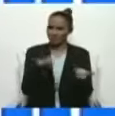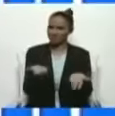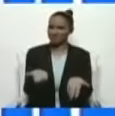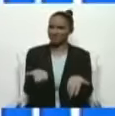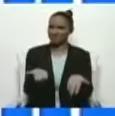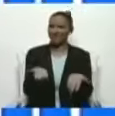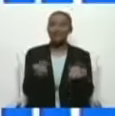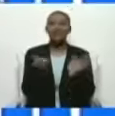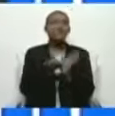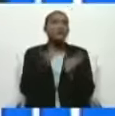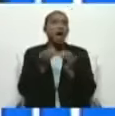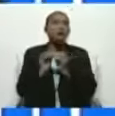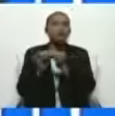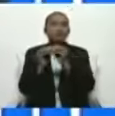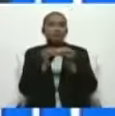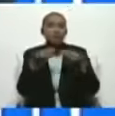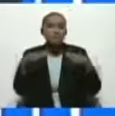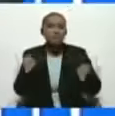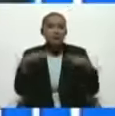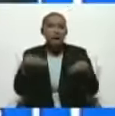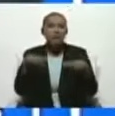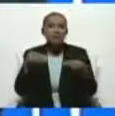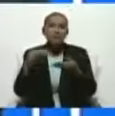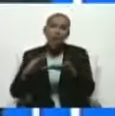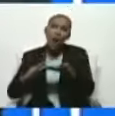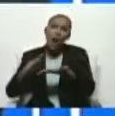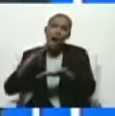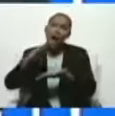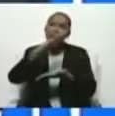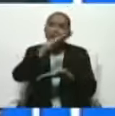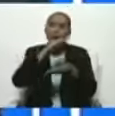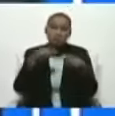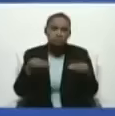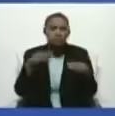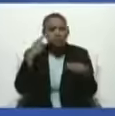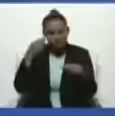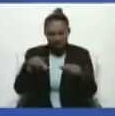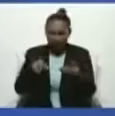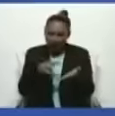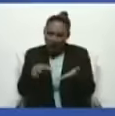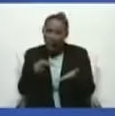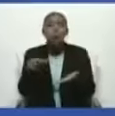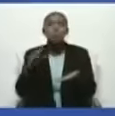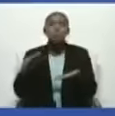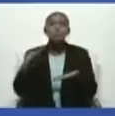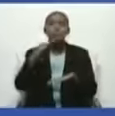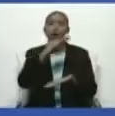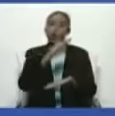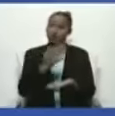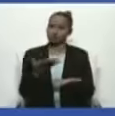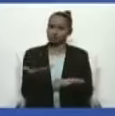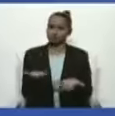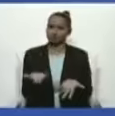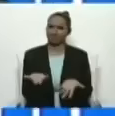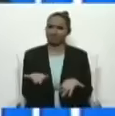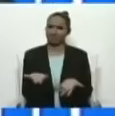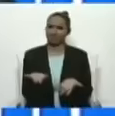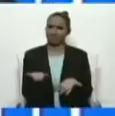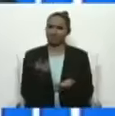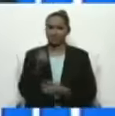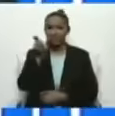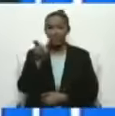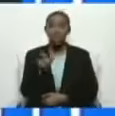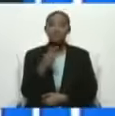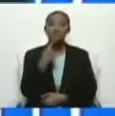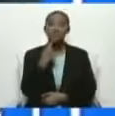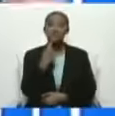Es como hacer un avión de cartón y creer que el avión de cartón vuela. Ese señor publicó una cosa inmediatamente después del referendo revocatorio,